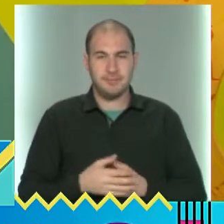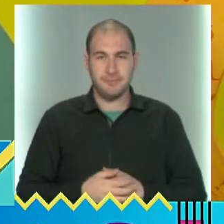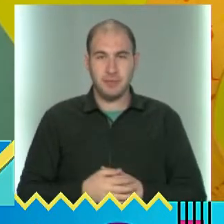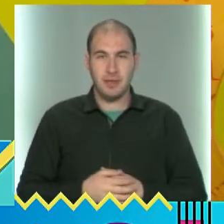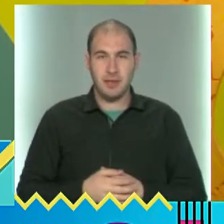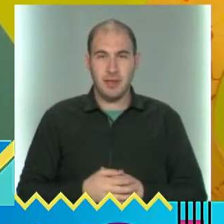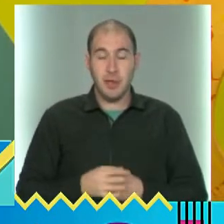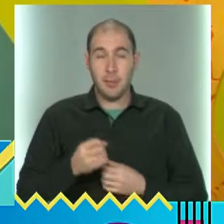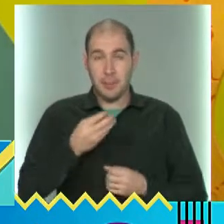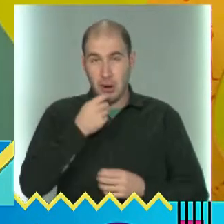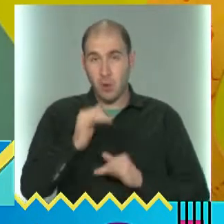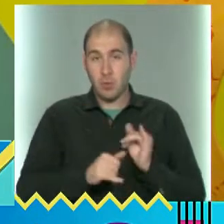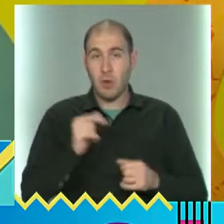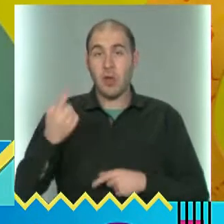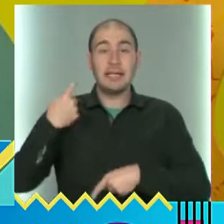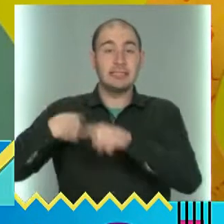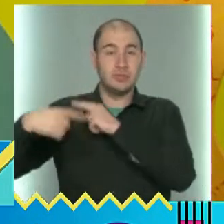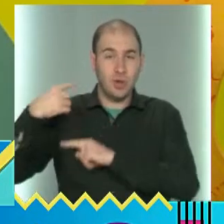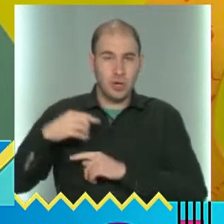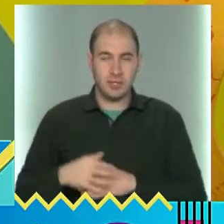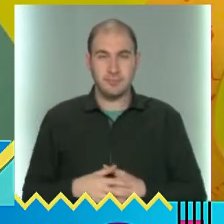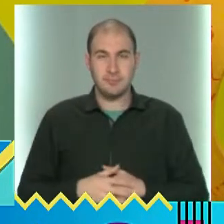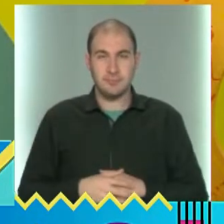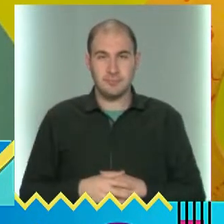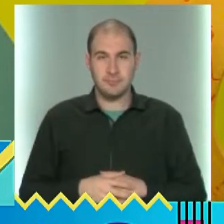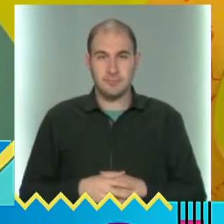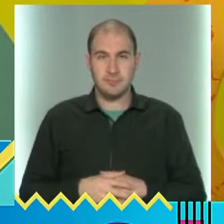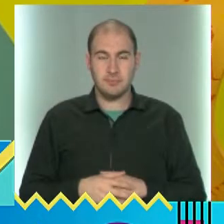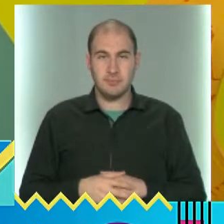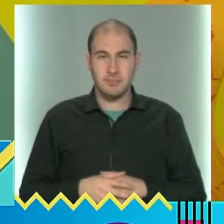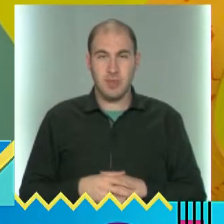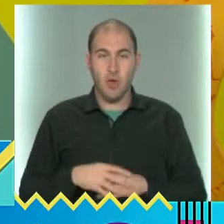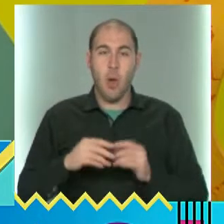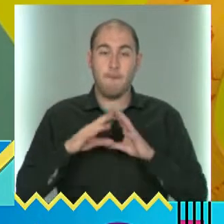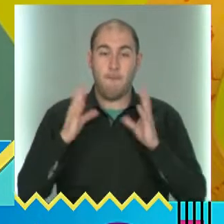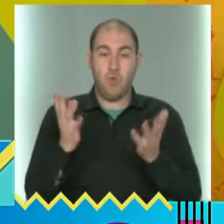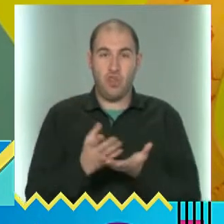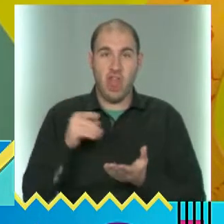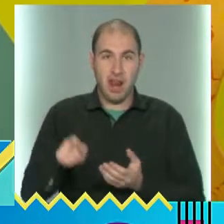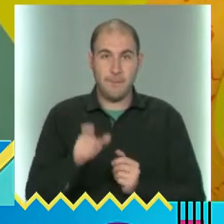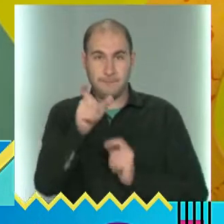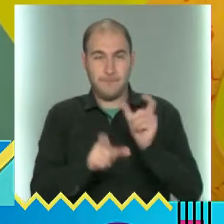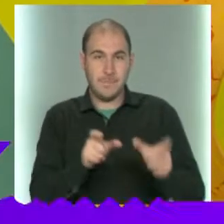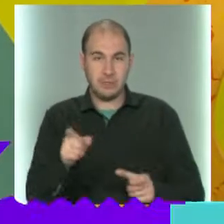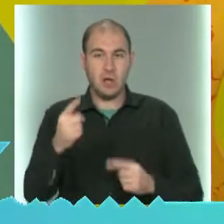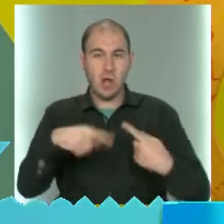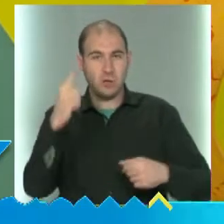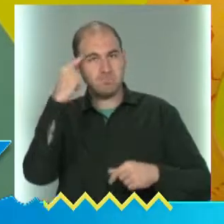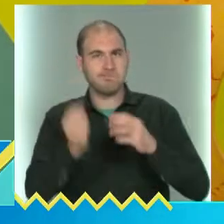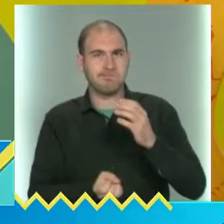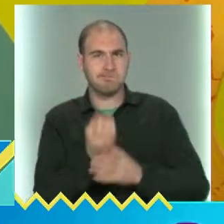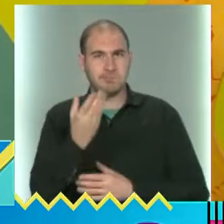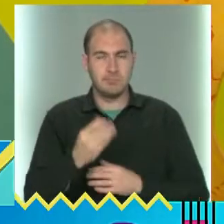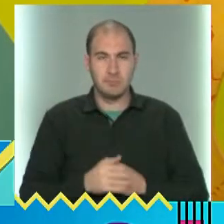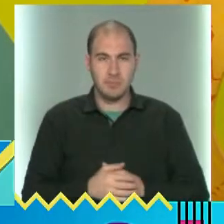te refieres a la historia, en el mundo como tal, las personas que han inventado, que de